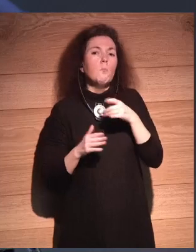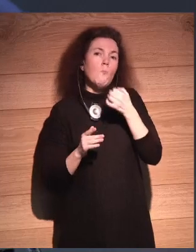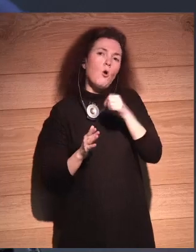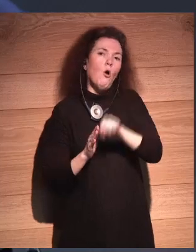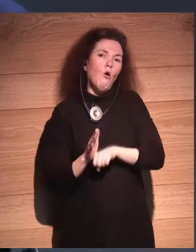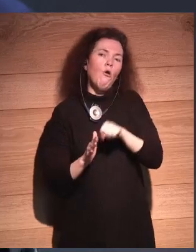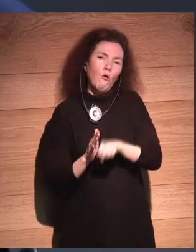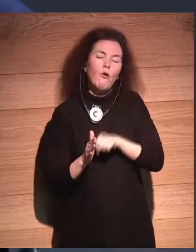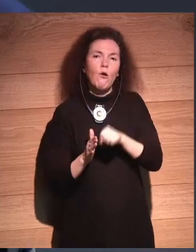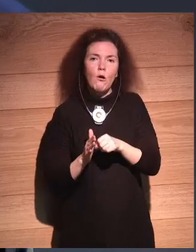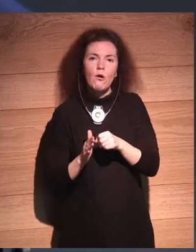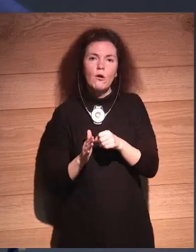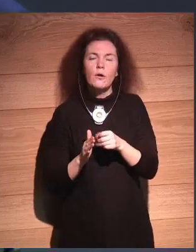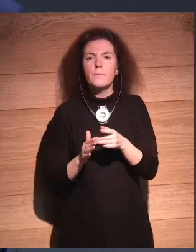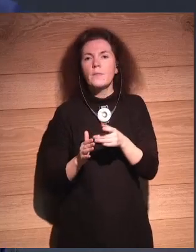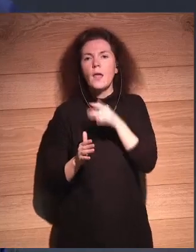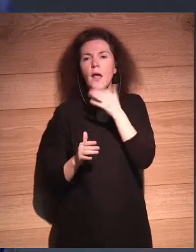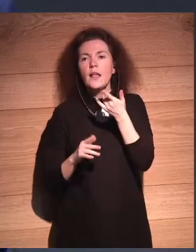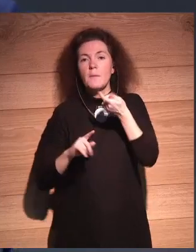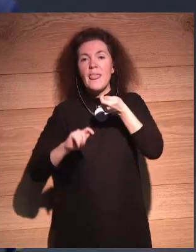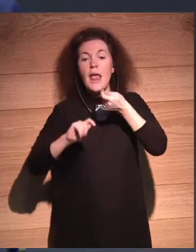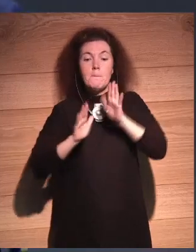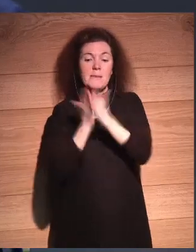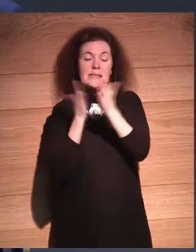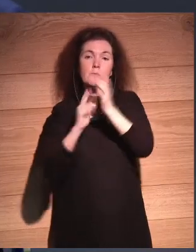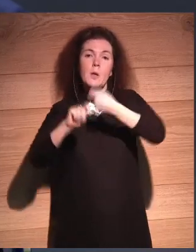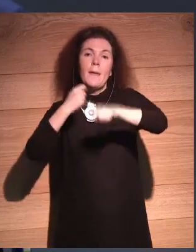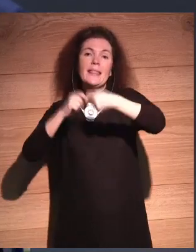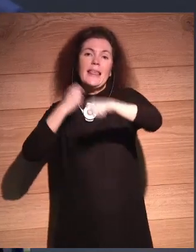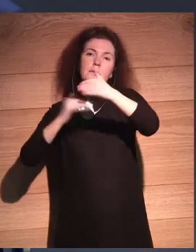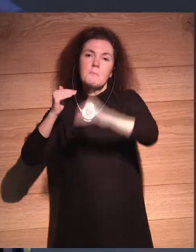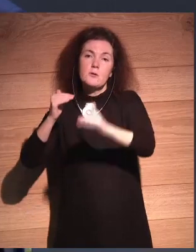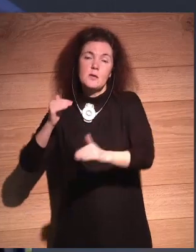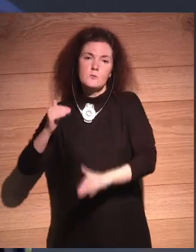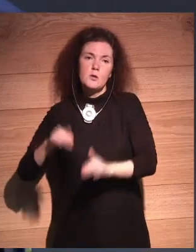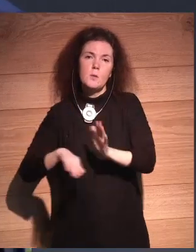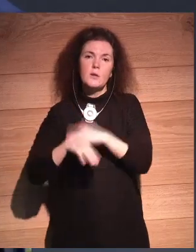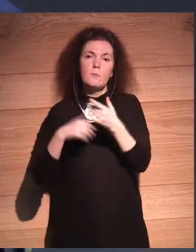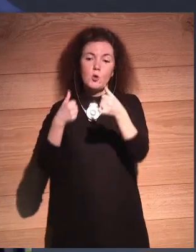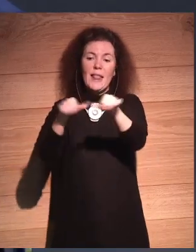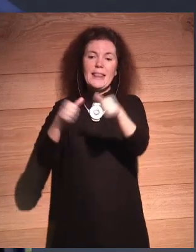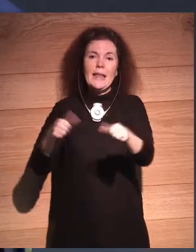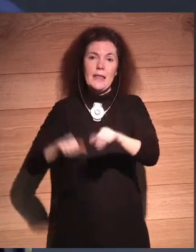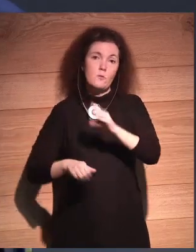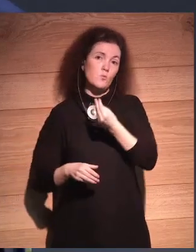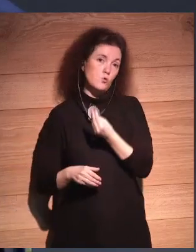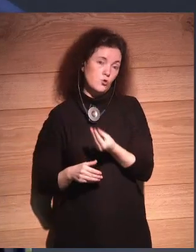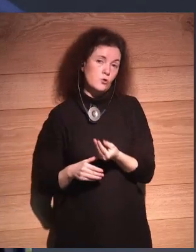rollo, y se ha bajado mucho, por ejemplo, las ventas de mis libros, porque los he criticado mucho.